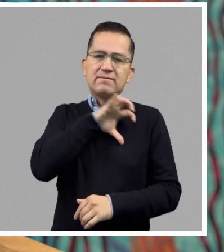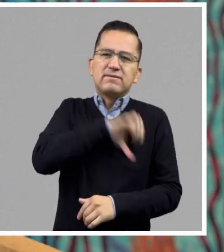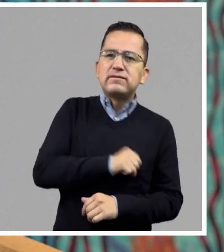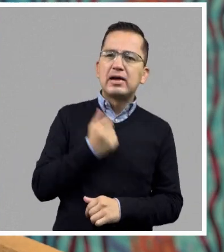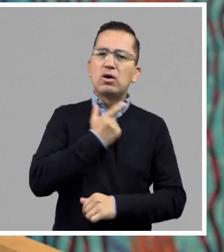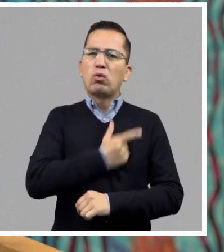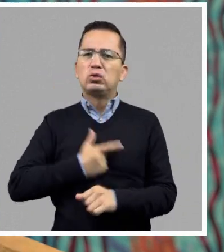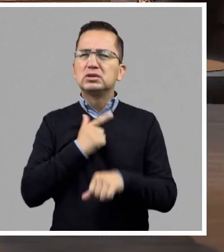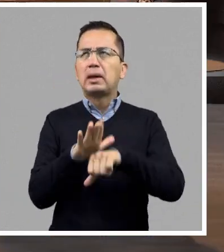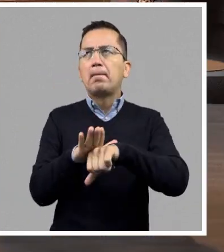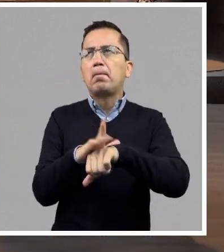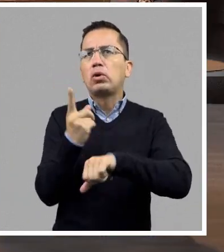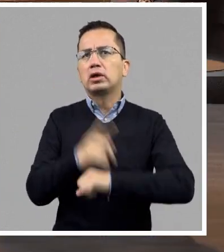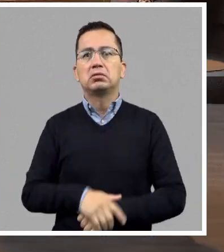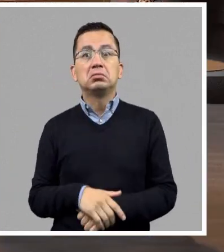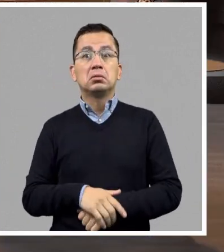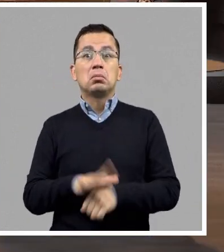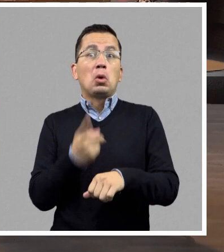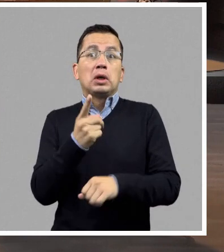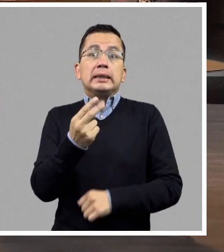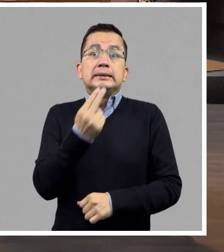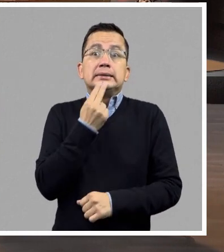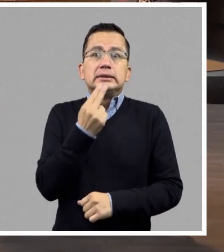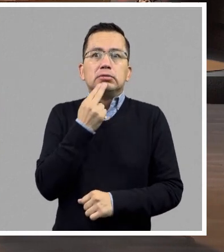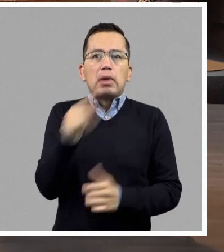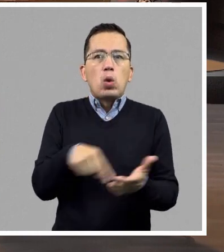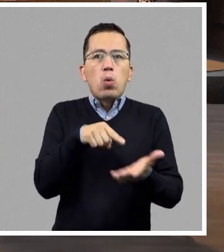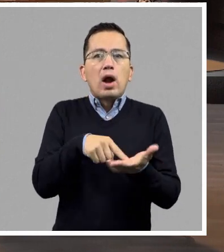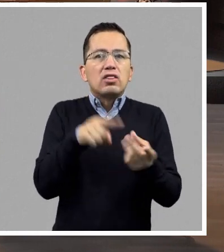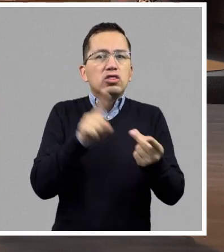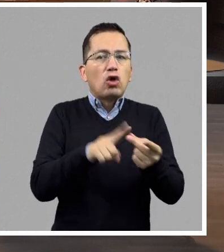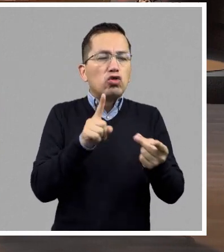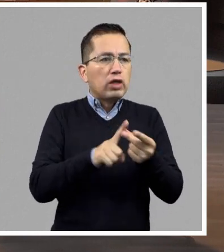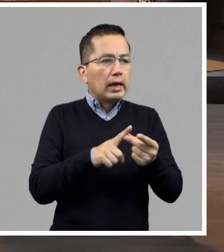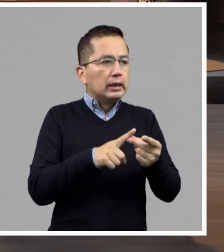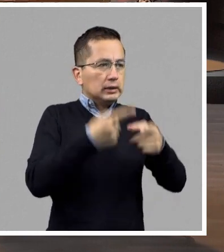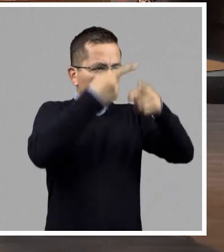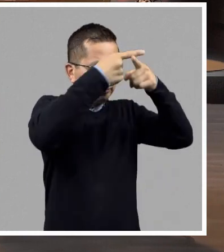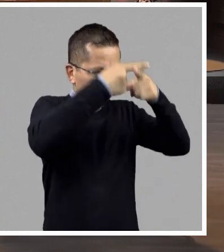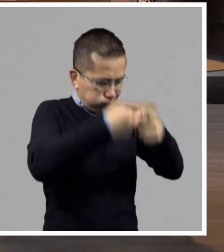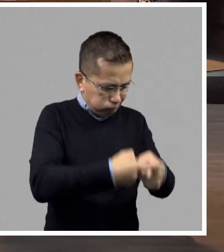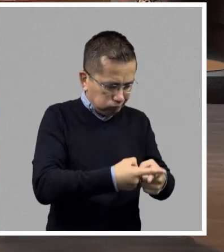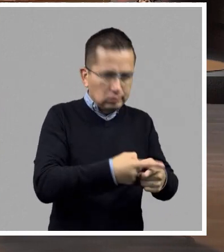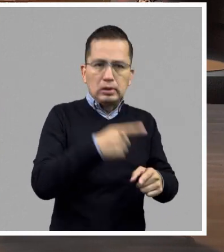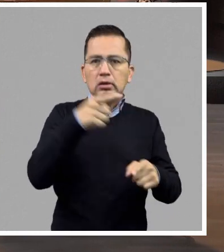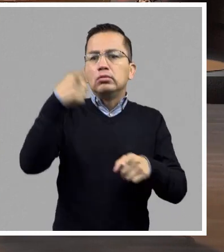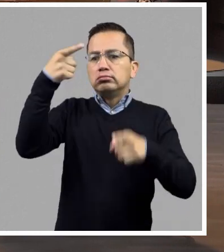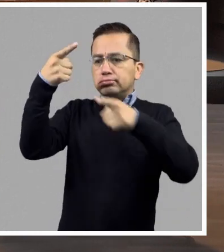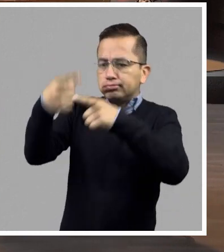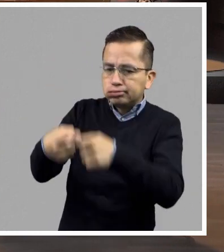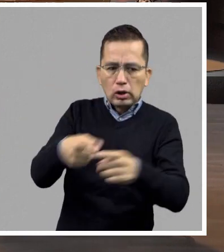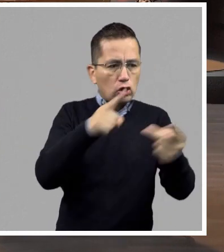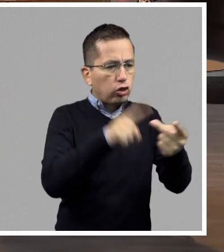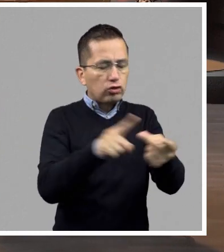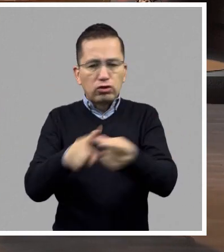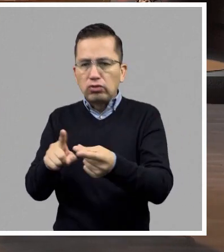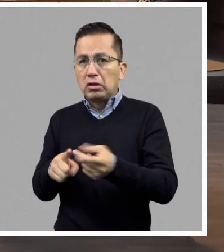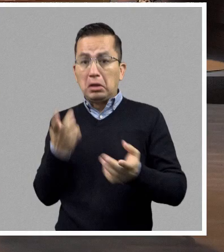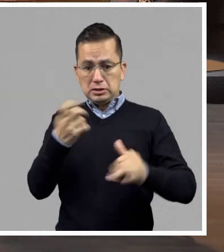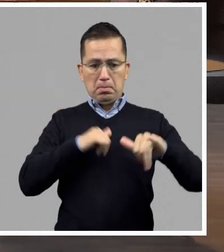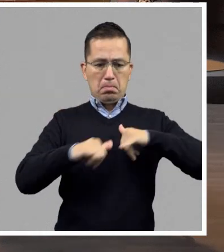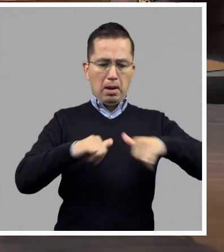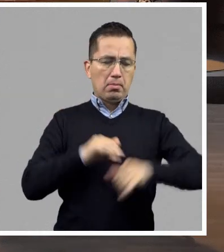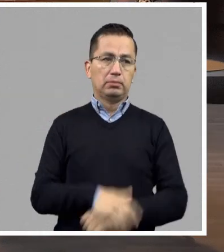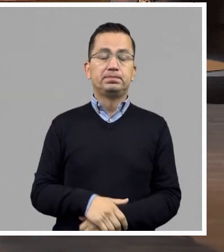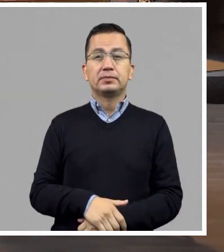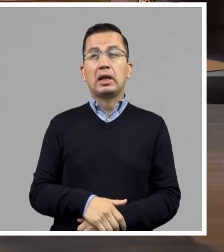espacio temporales que nos sirven para situarnos en algún lugar no donde estamos pues hoy en este lugar el reloj me angustia mucho el reloj